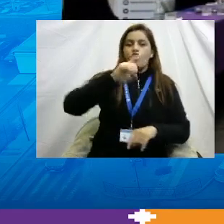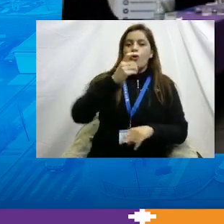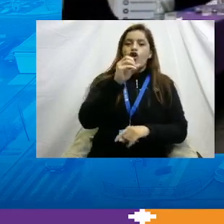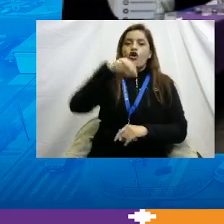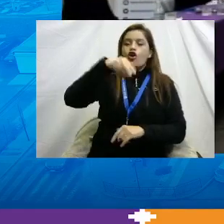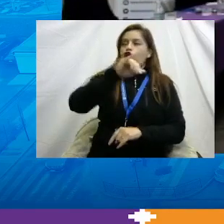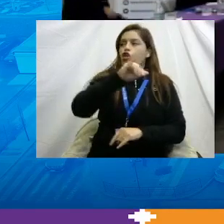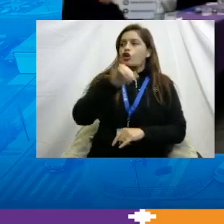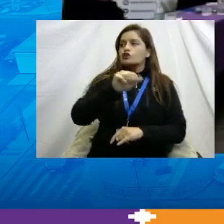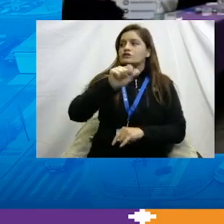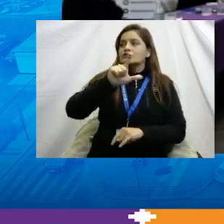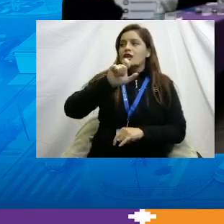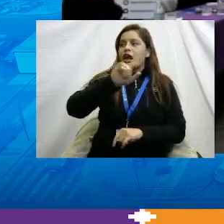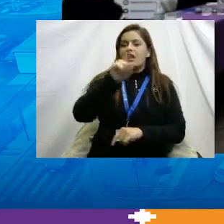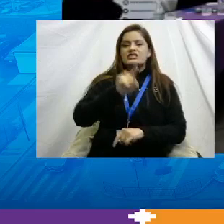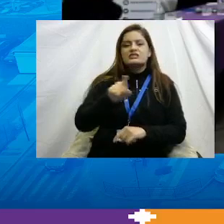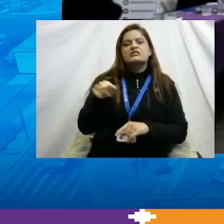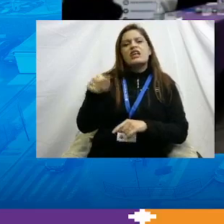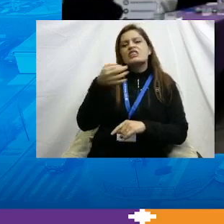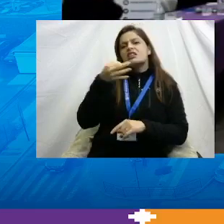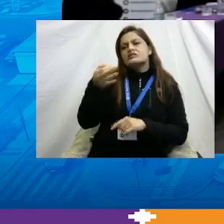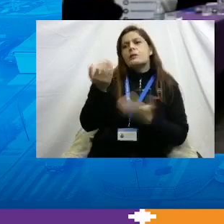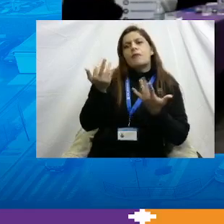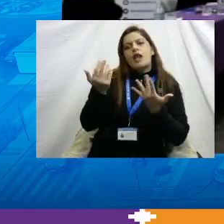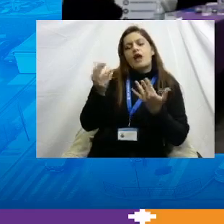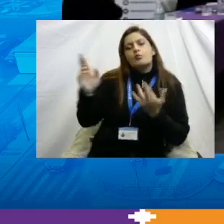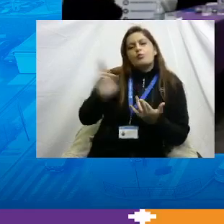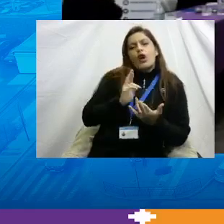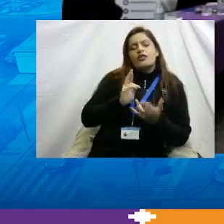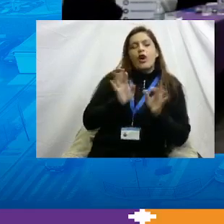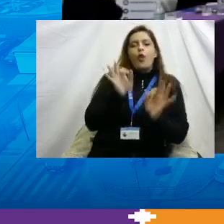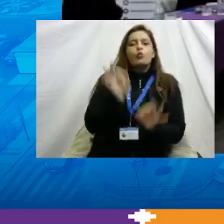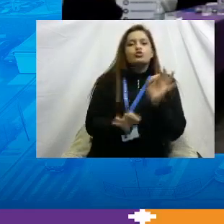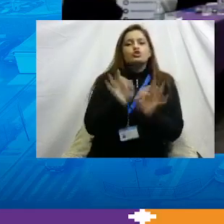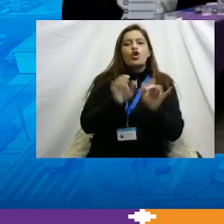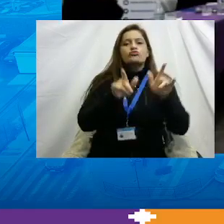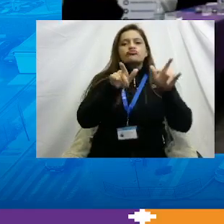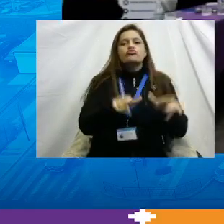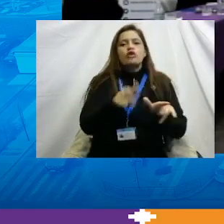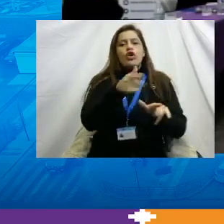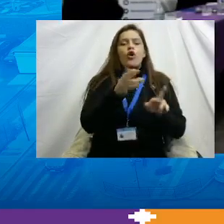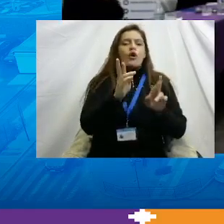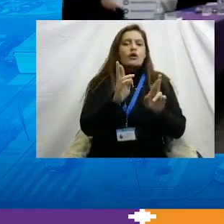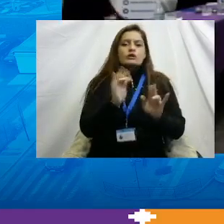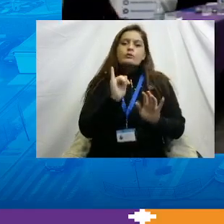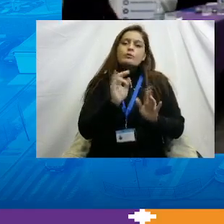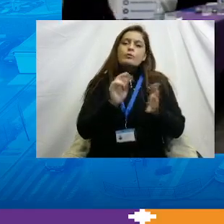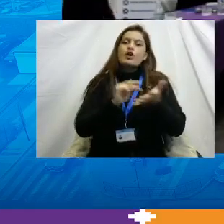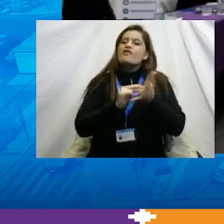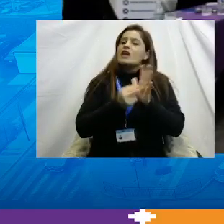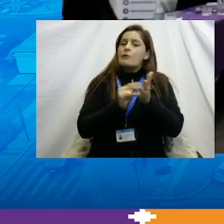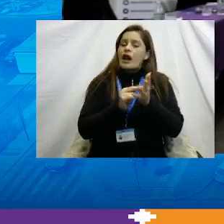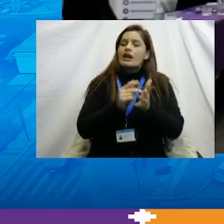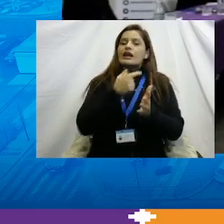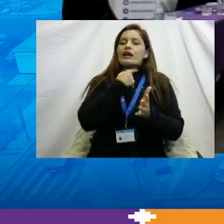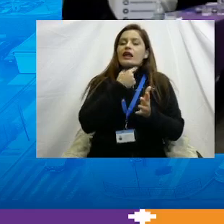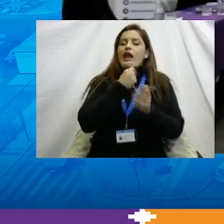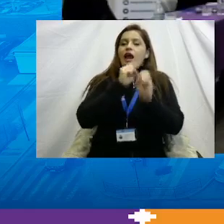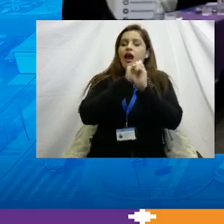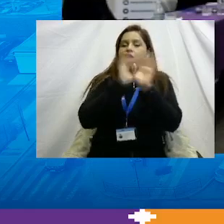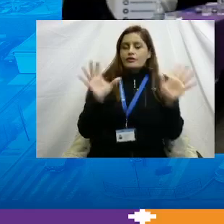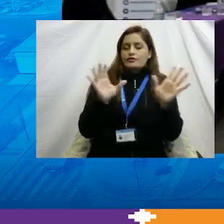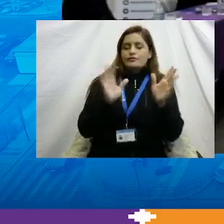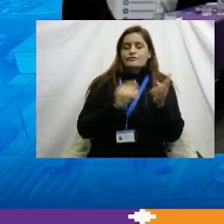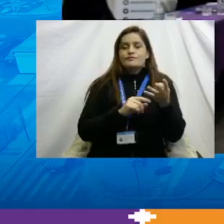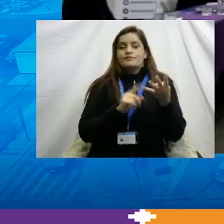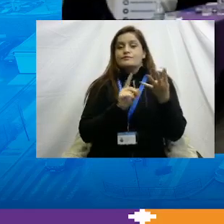qué situación va este proceso que él solicitó, ¿cierto?, se aclarara. Y lo último, también, en qué situación